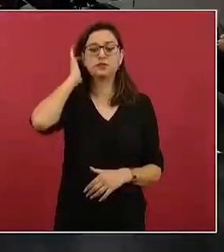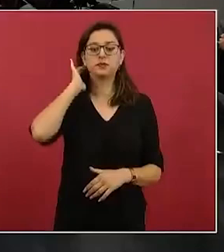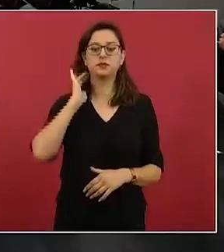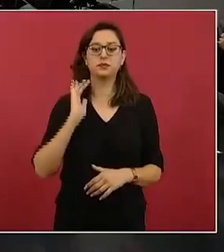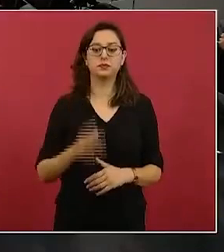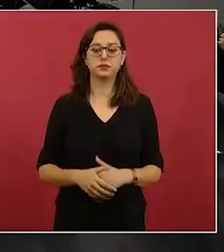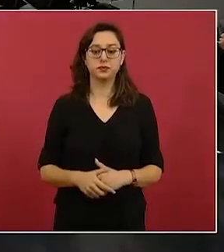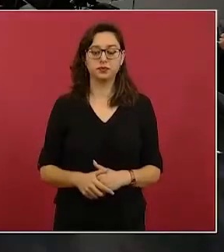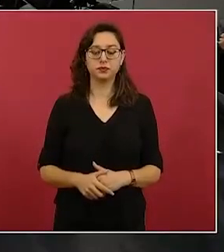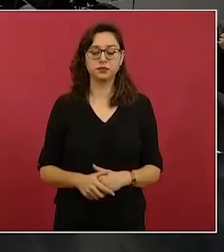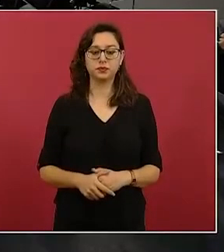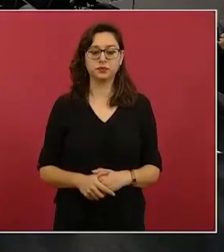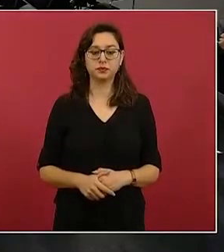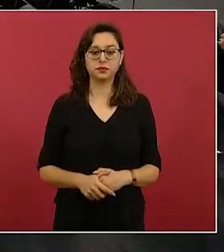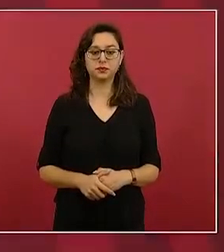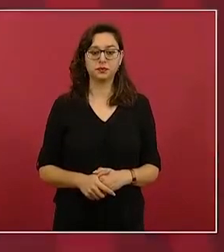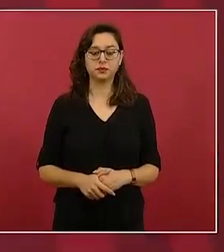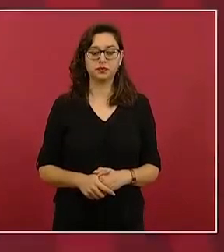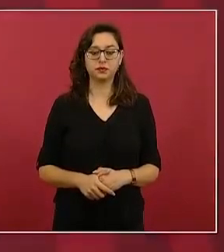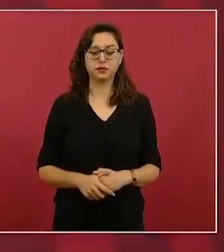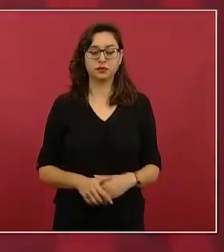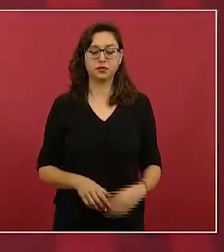Estoy yo